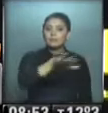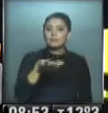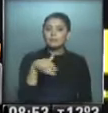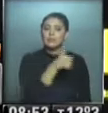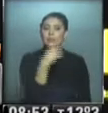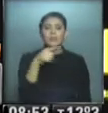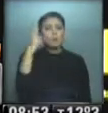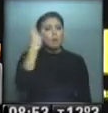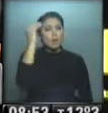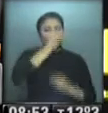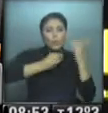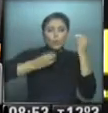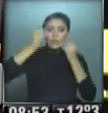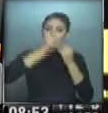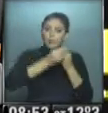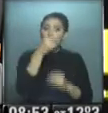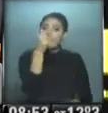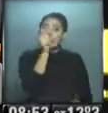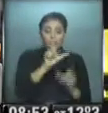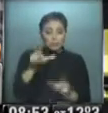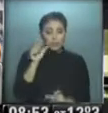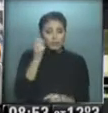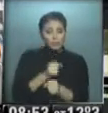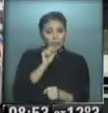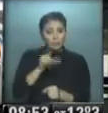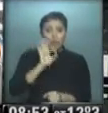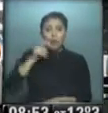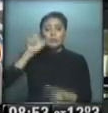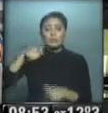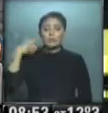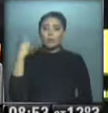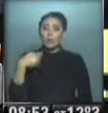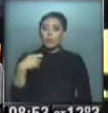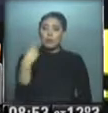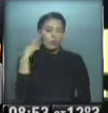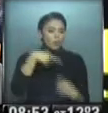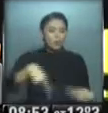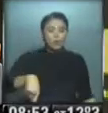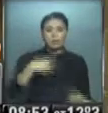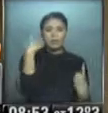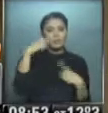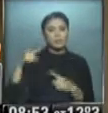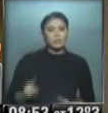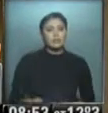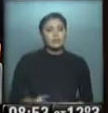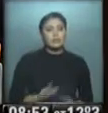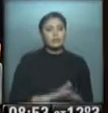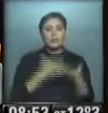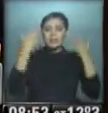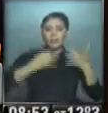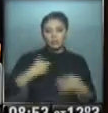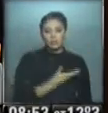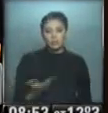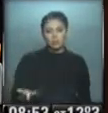preocupaciones es que se use la plata de los trabajadores y de los jubilados para destinos que no tienen nada que ver con la seguridad